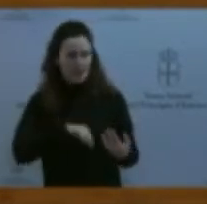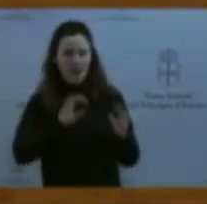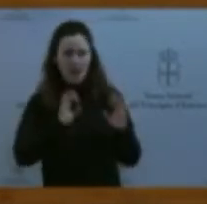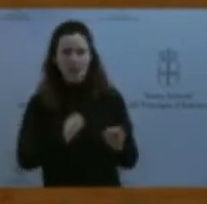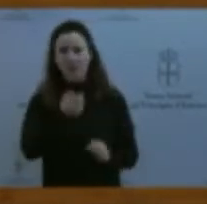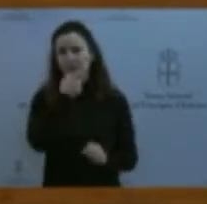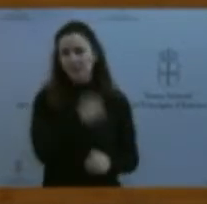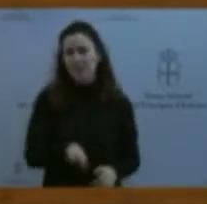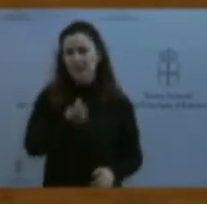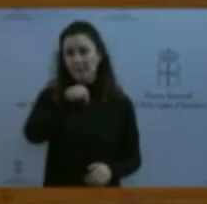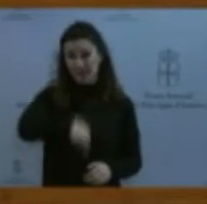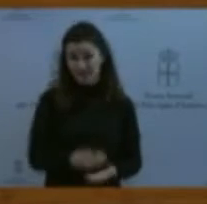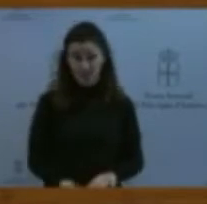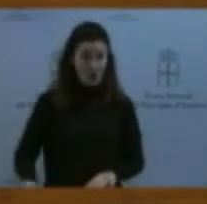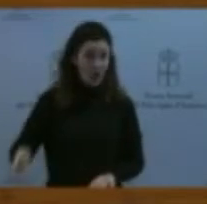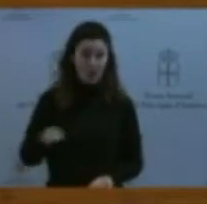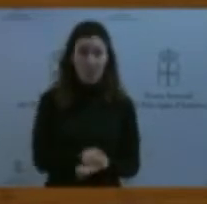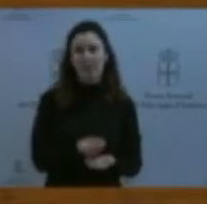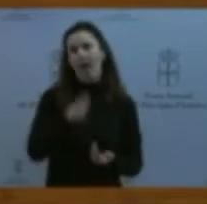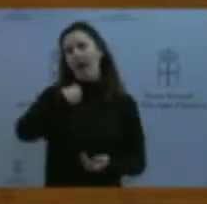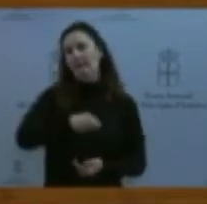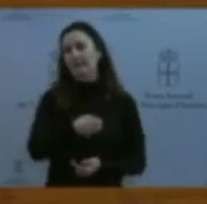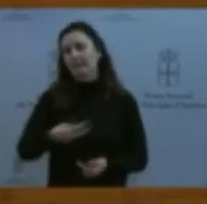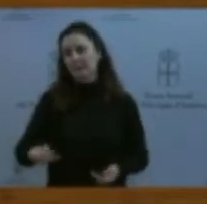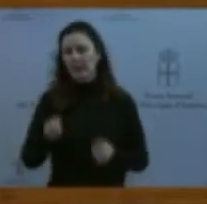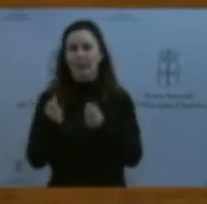cuanto a las cifras de los grupos de investigación que han sido